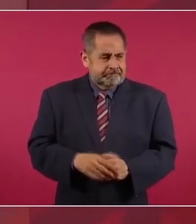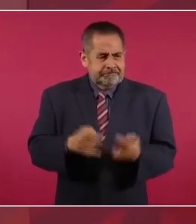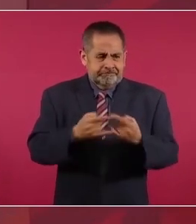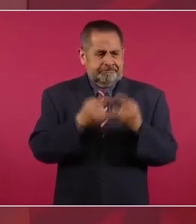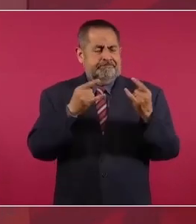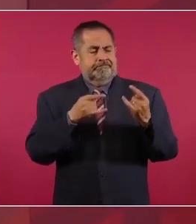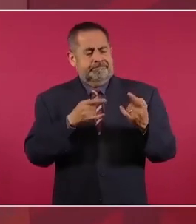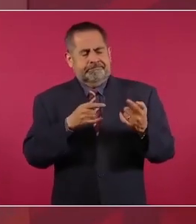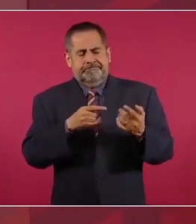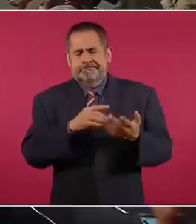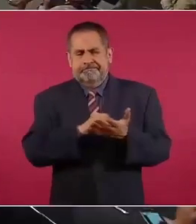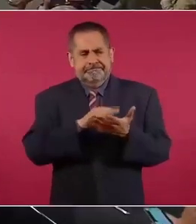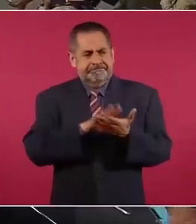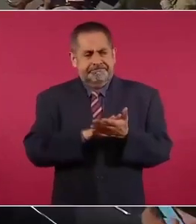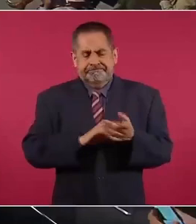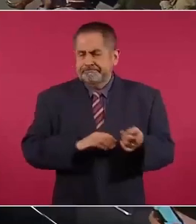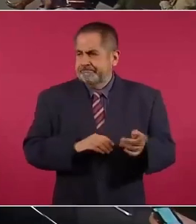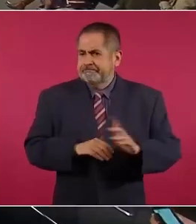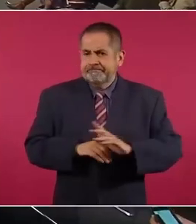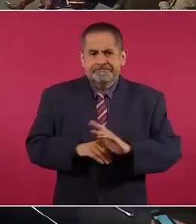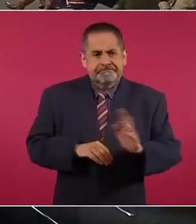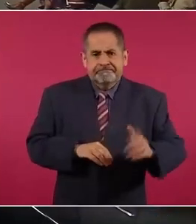historia, ¿no?